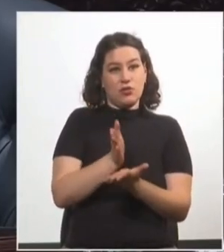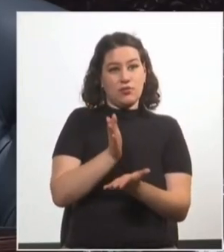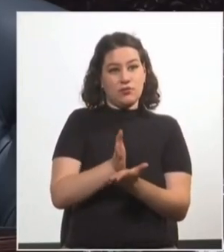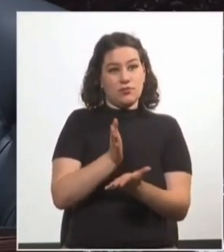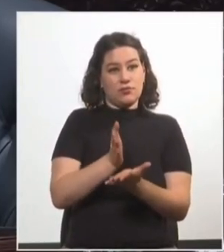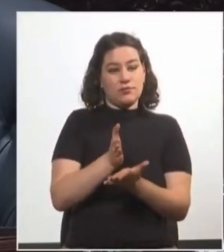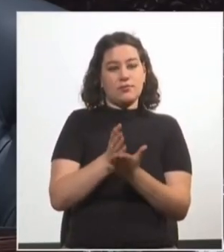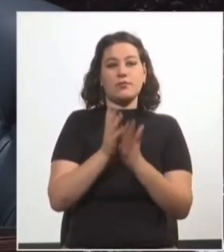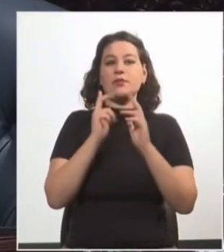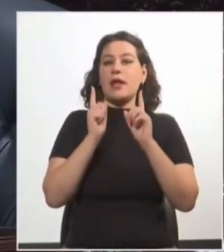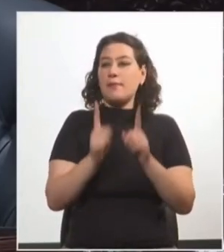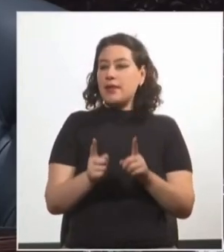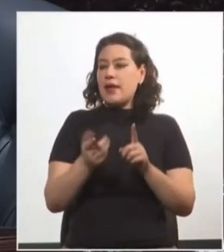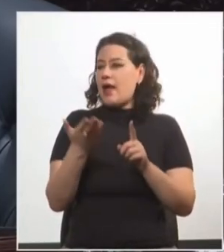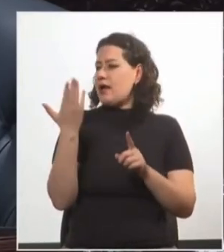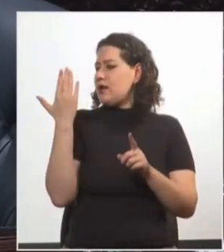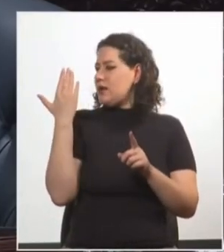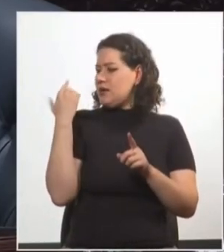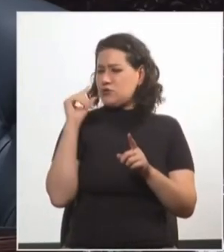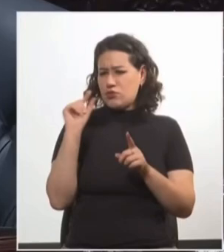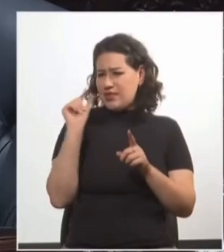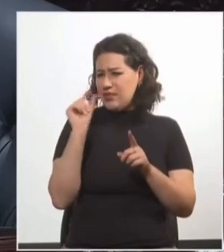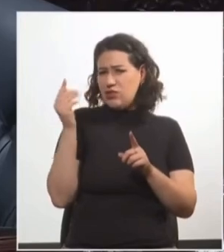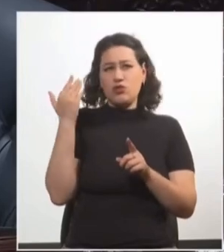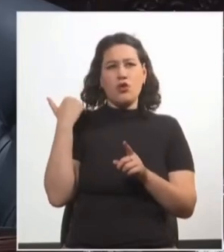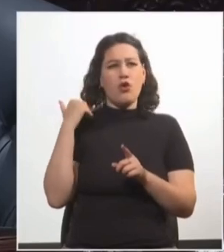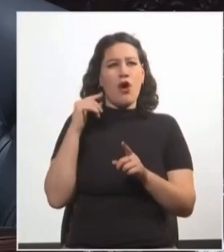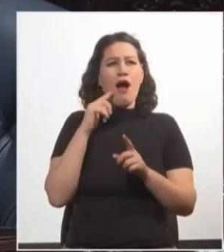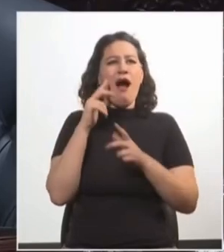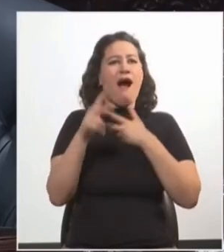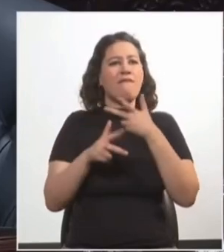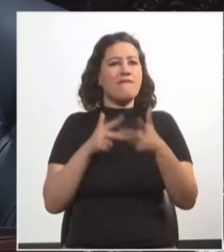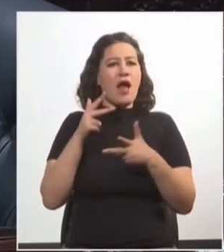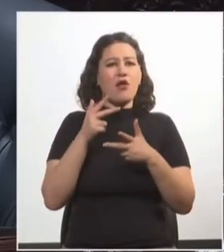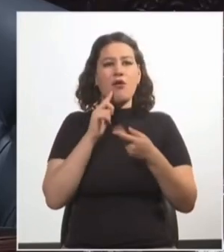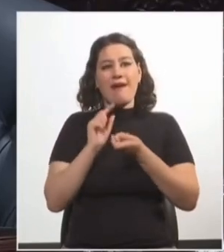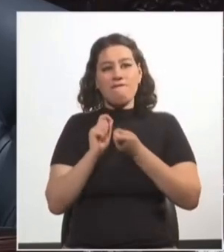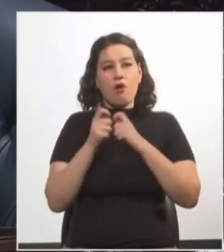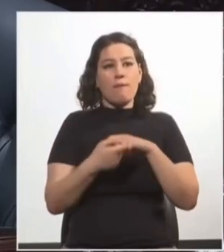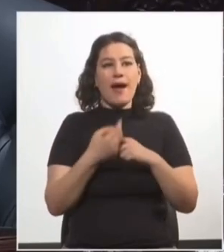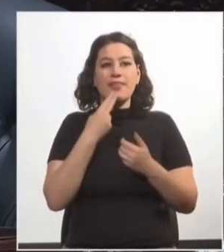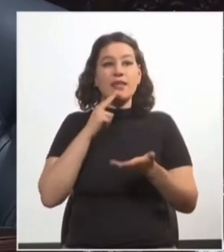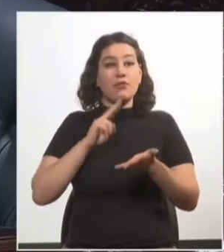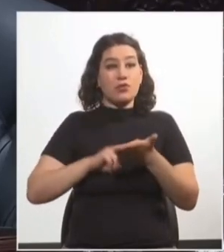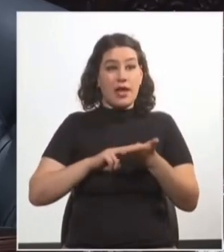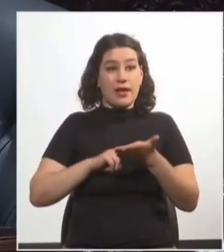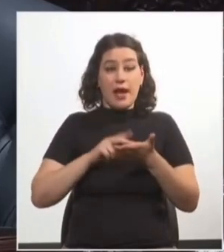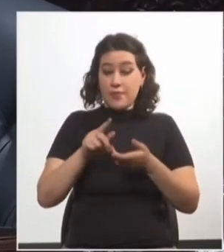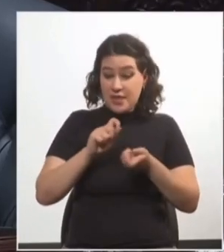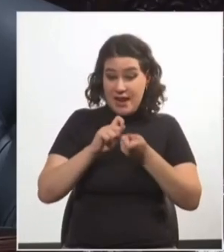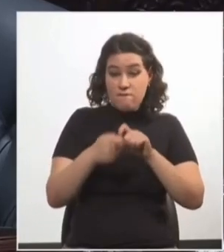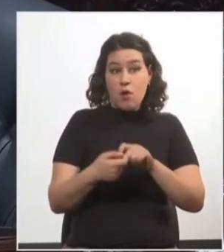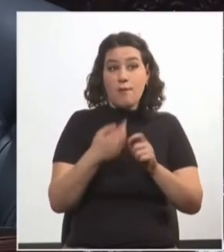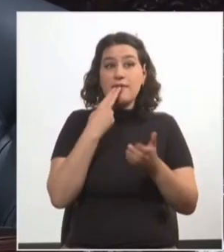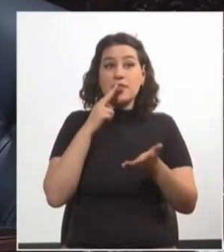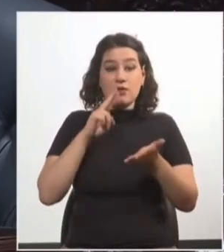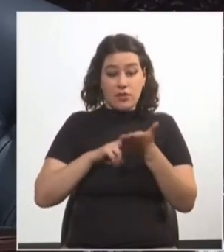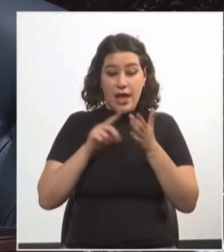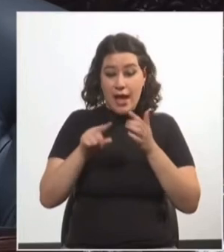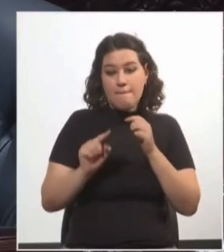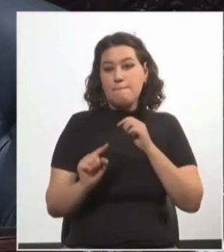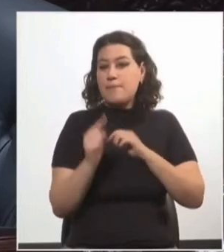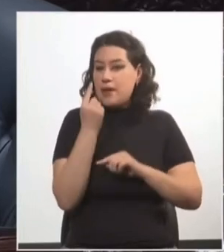Se hacía referencia hace un ratito de la reforma tributaria. En la reforma tributaria donde se hacen los